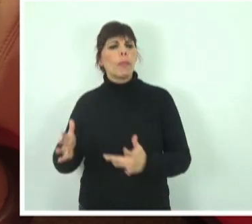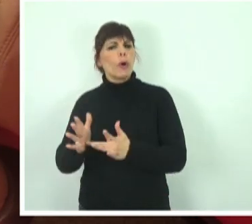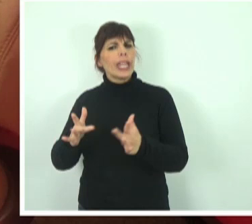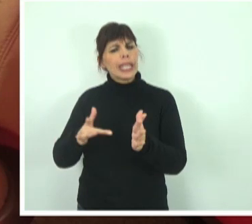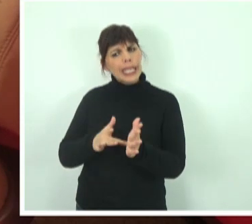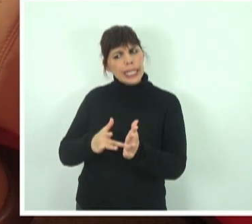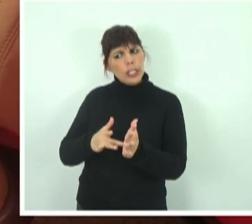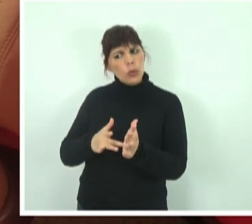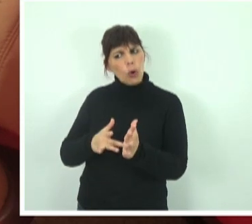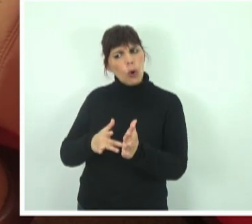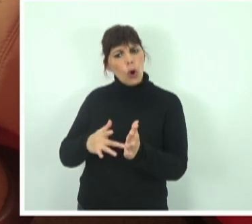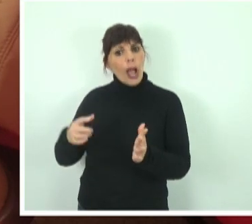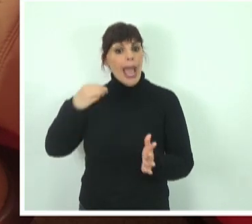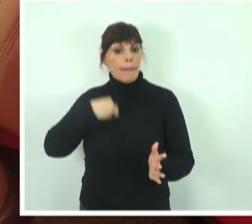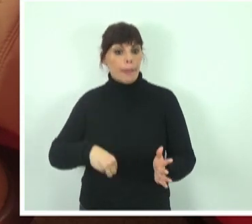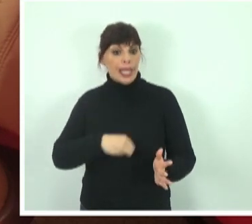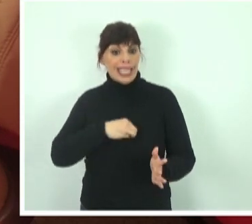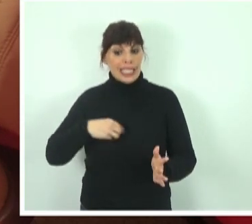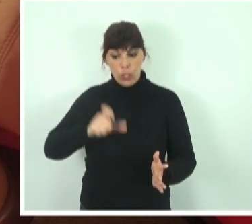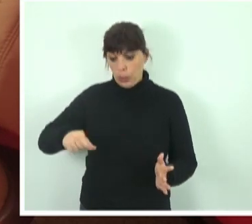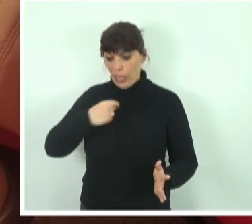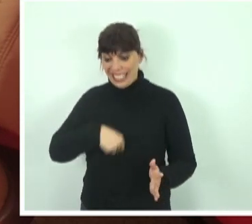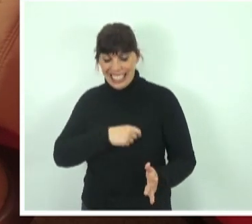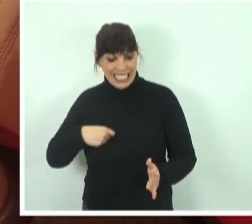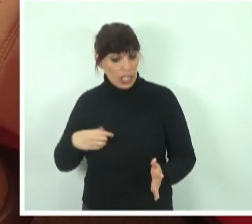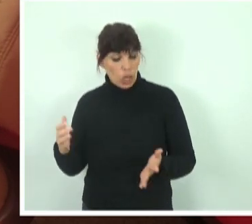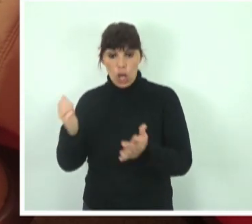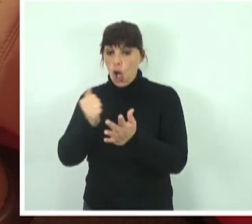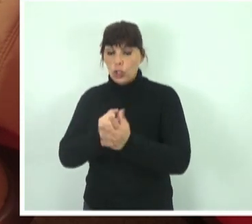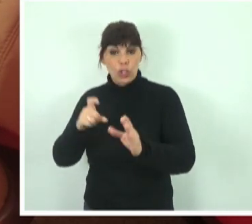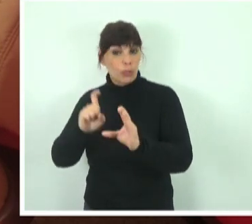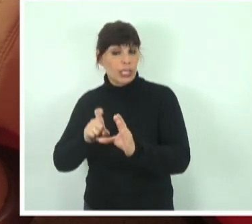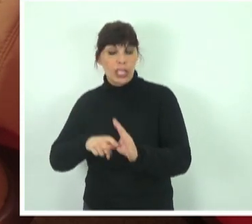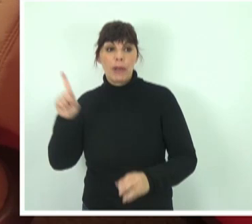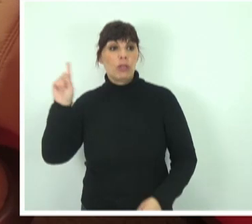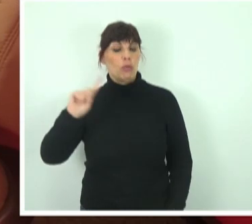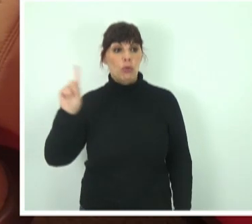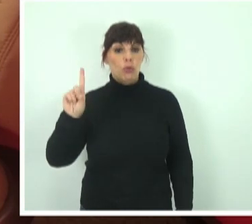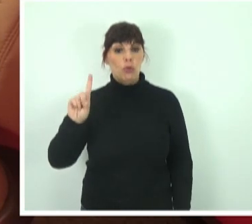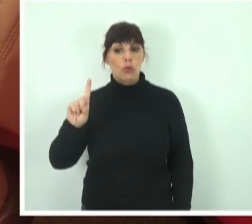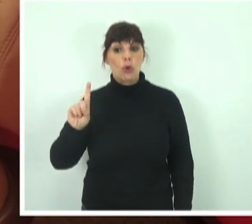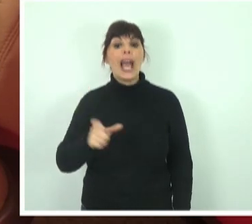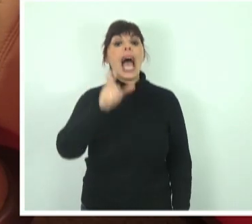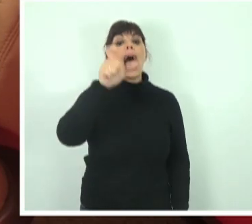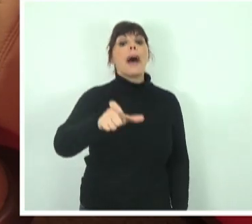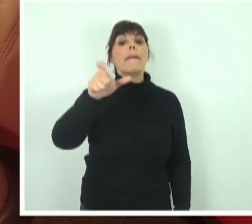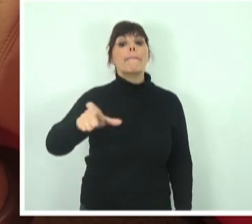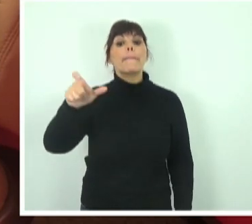eso tienes que estar bajo autoridad. Autoridad sana, autoridad puesta por